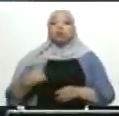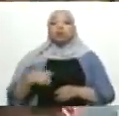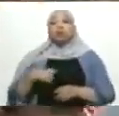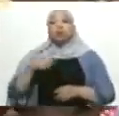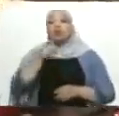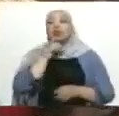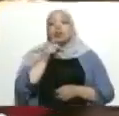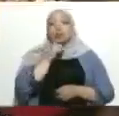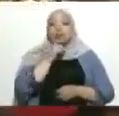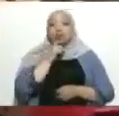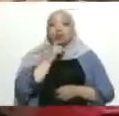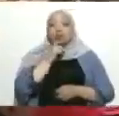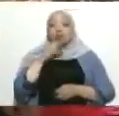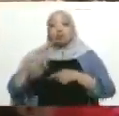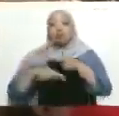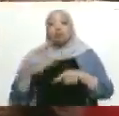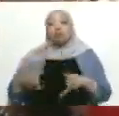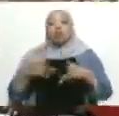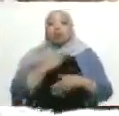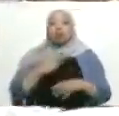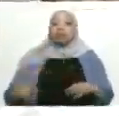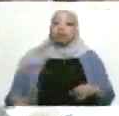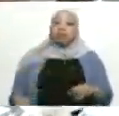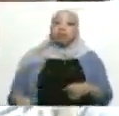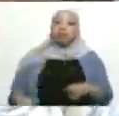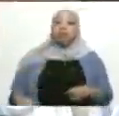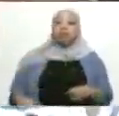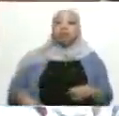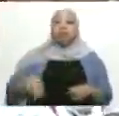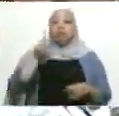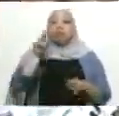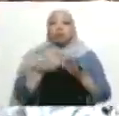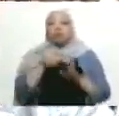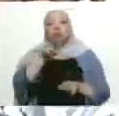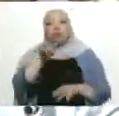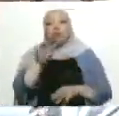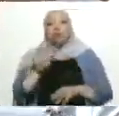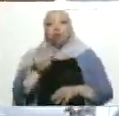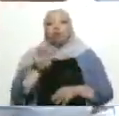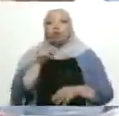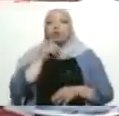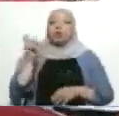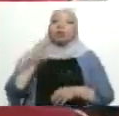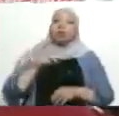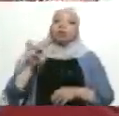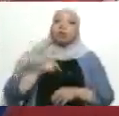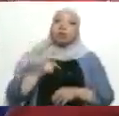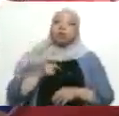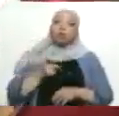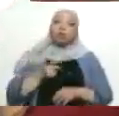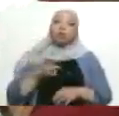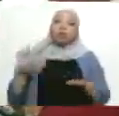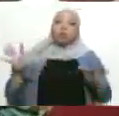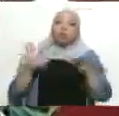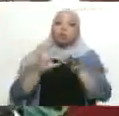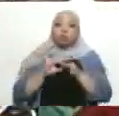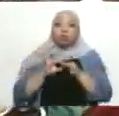difícil, la reelección presidencial en el 2024. ¿Qué necesitamos?